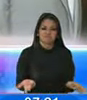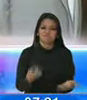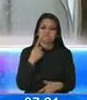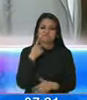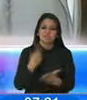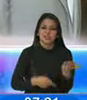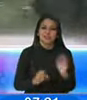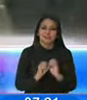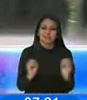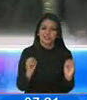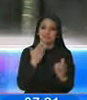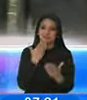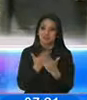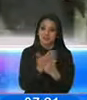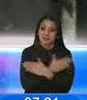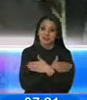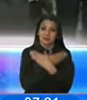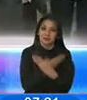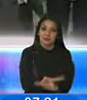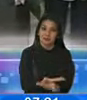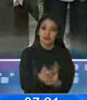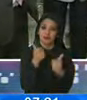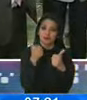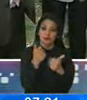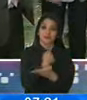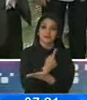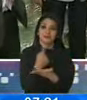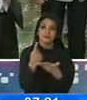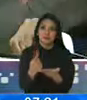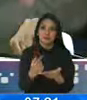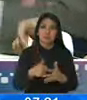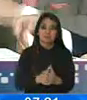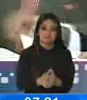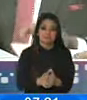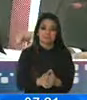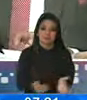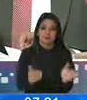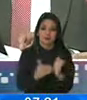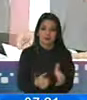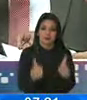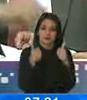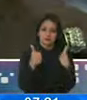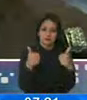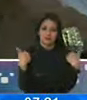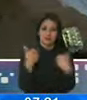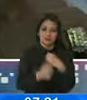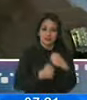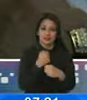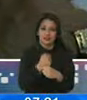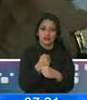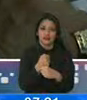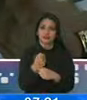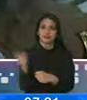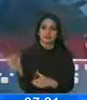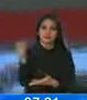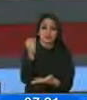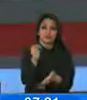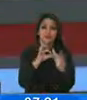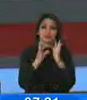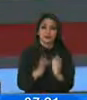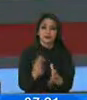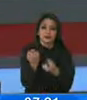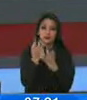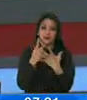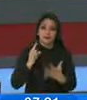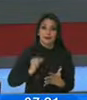caso. Andrés, te mando un abrazo grande, buena semana y, como te repito, que el año sea fructífero. Andrés estuvo con nosotros contándonos todo